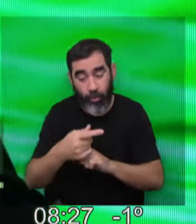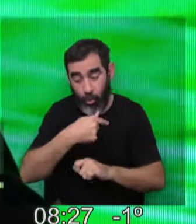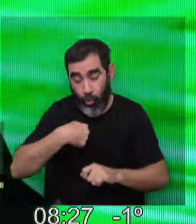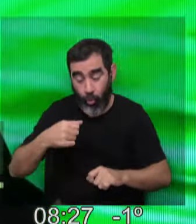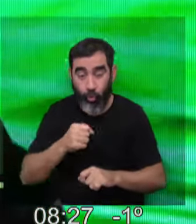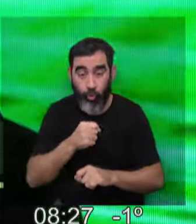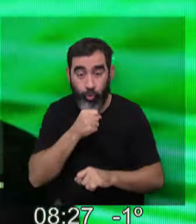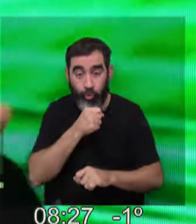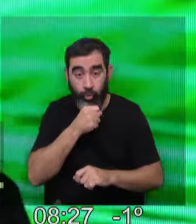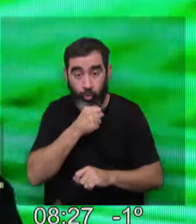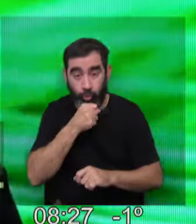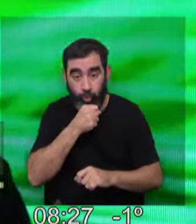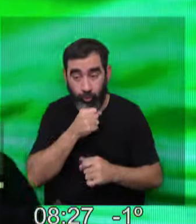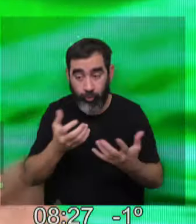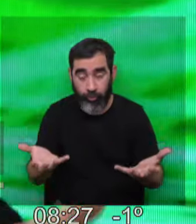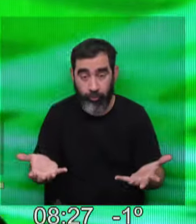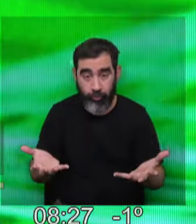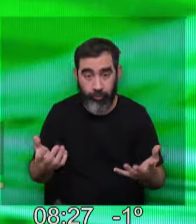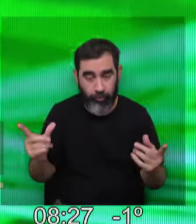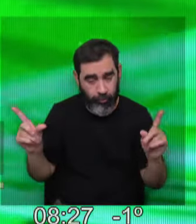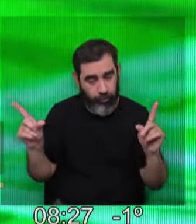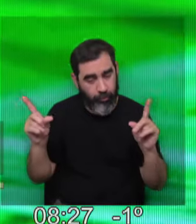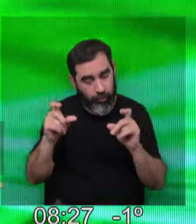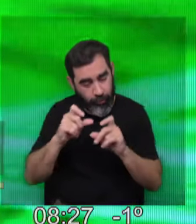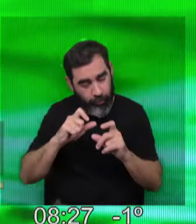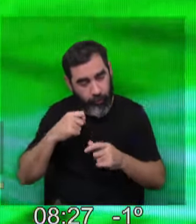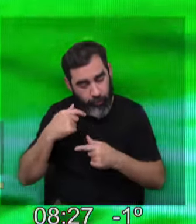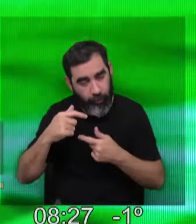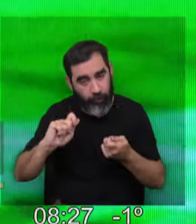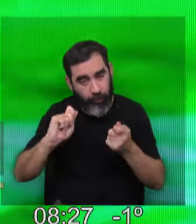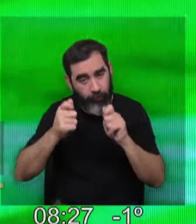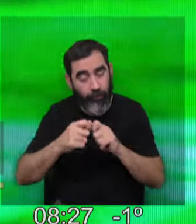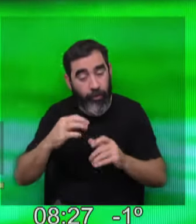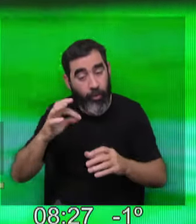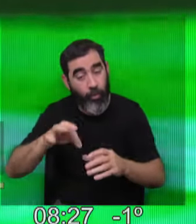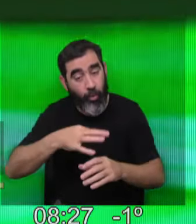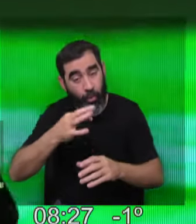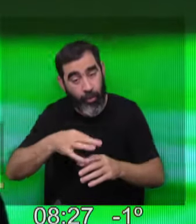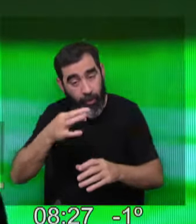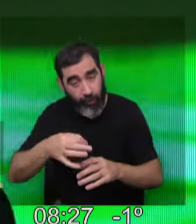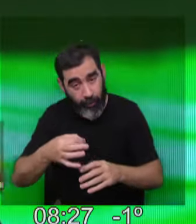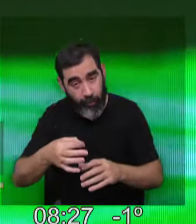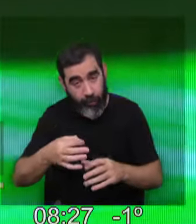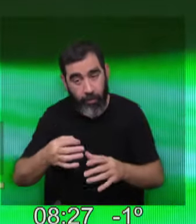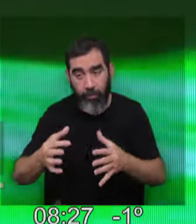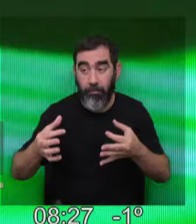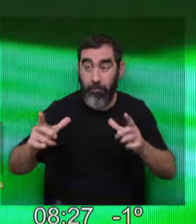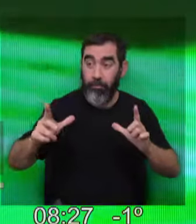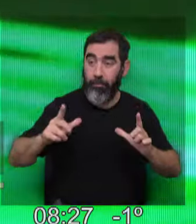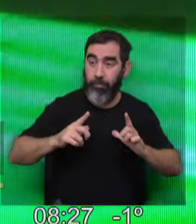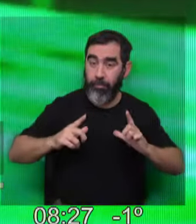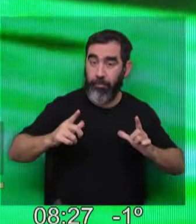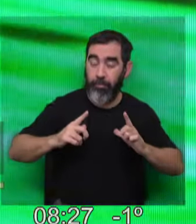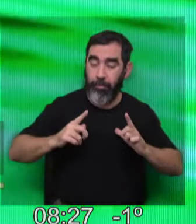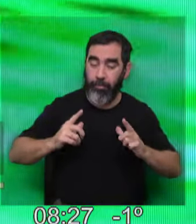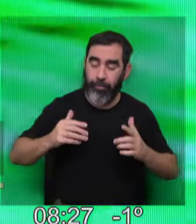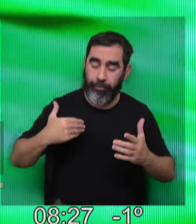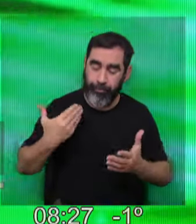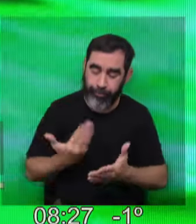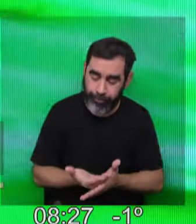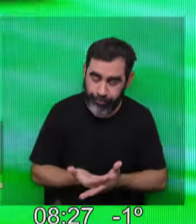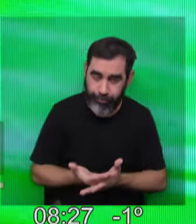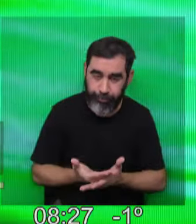generación le ha costado. Vino la etapa Bordaberry, parecía esperanzada, en el